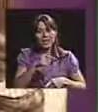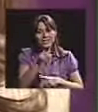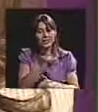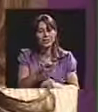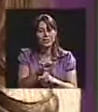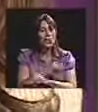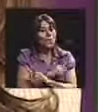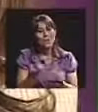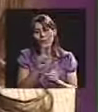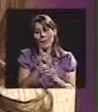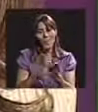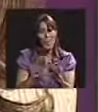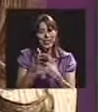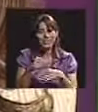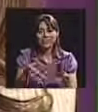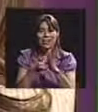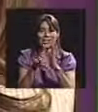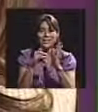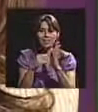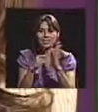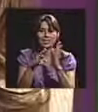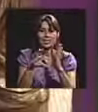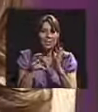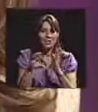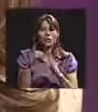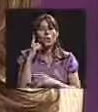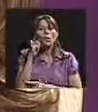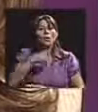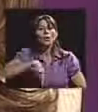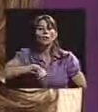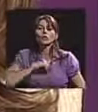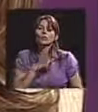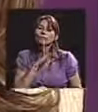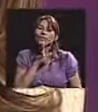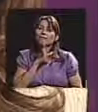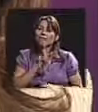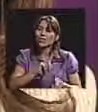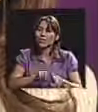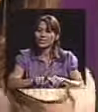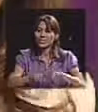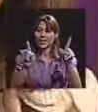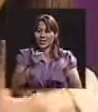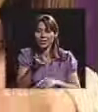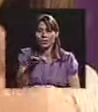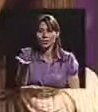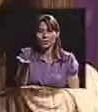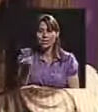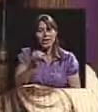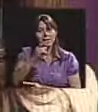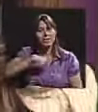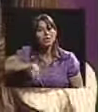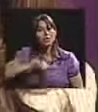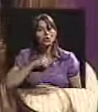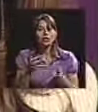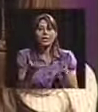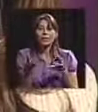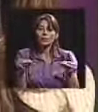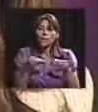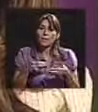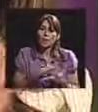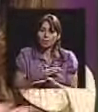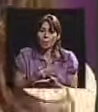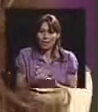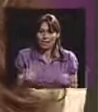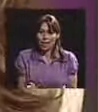ley 7600 que podríamos lograr esto, porque estamos hablando completamente de otras cosas. Y si queremos ir más actualizados, la convención